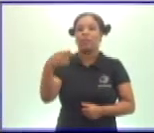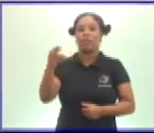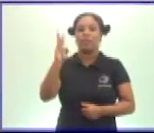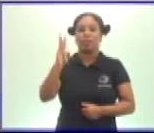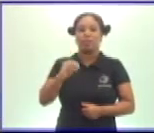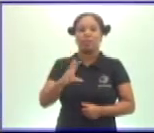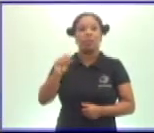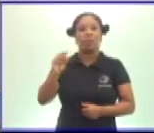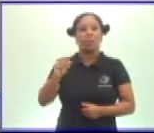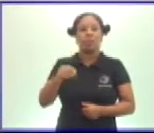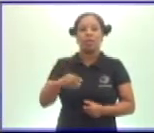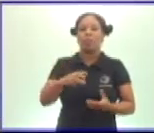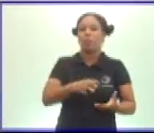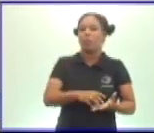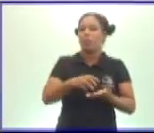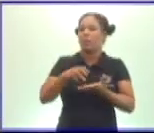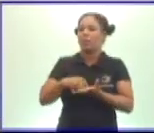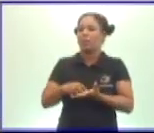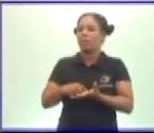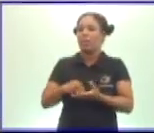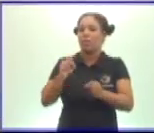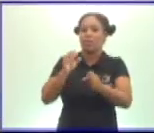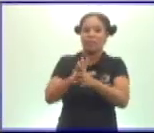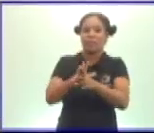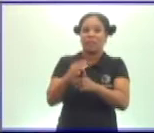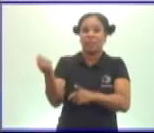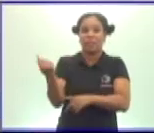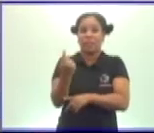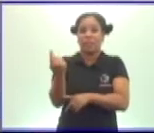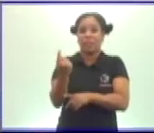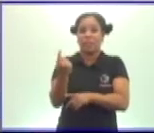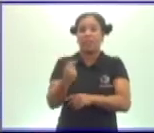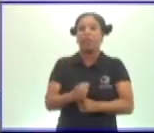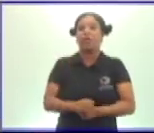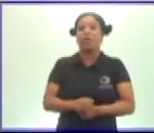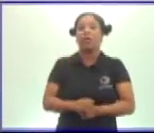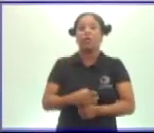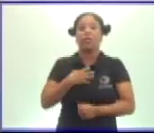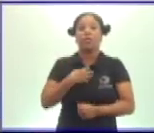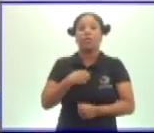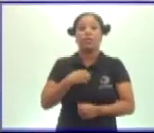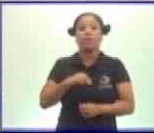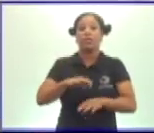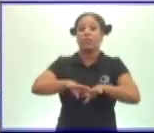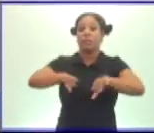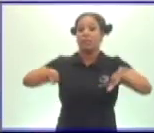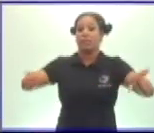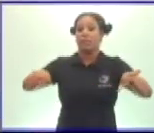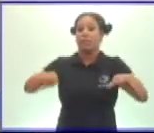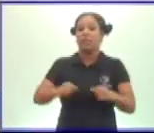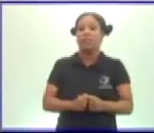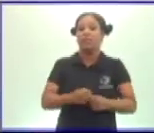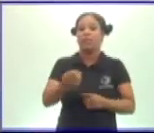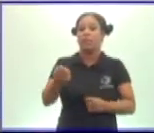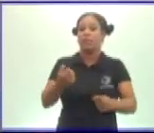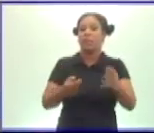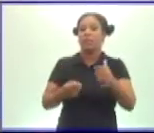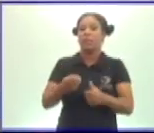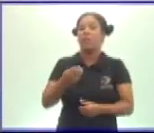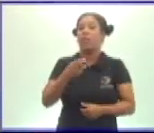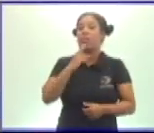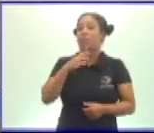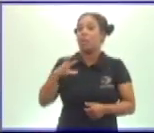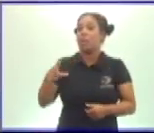de un estado inicial que sería, primero, deben separarse las partículas tanto del soluto como del